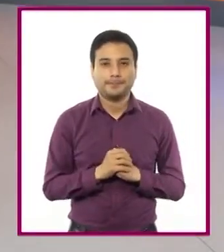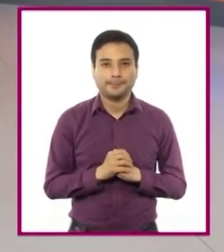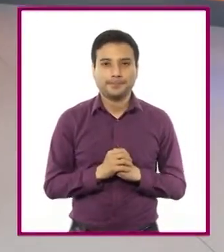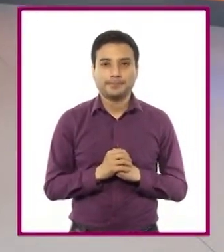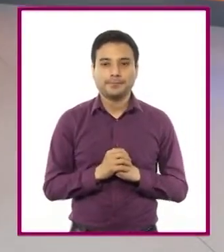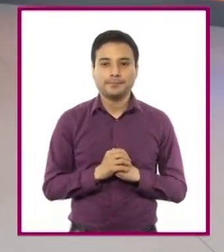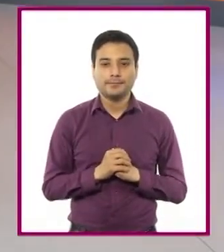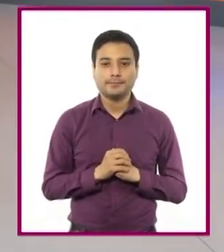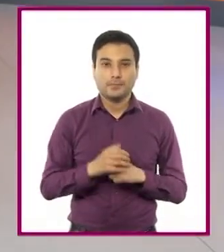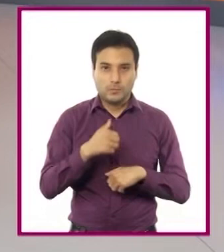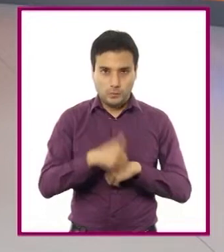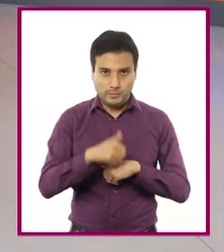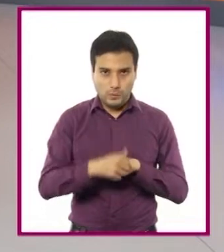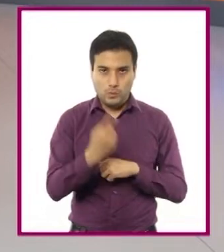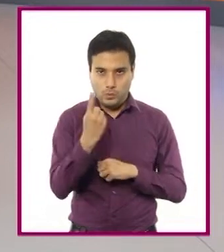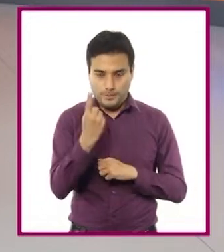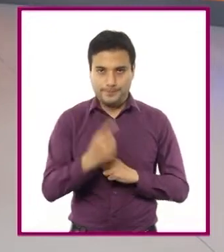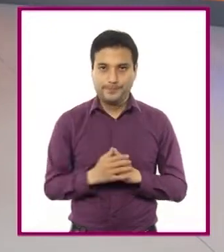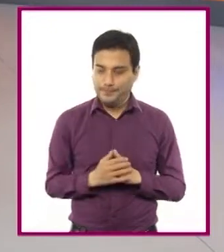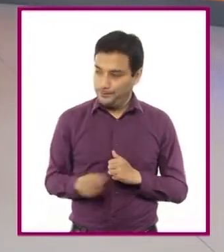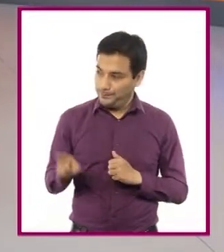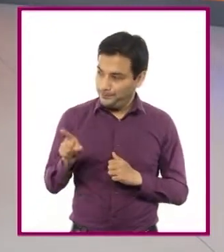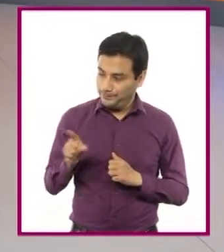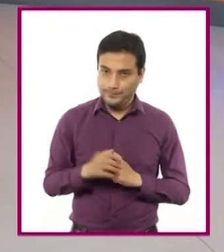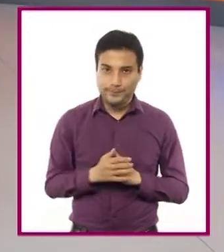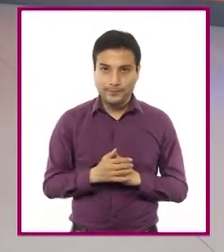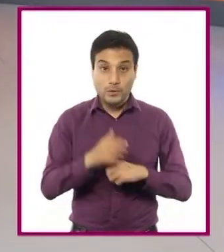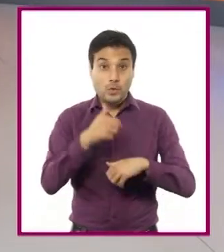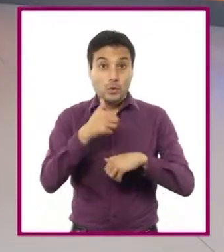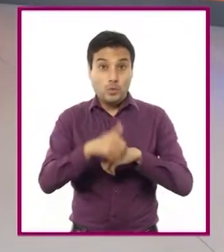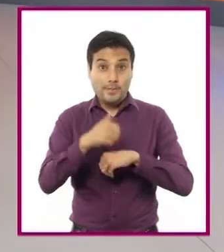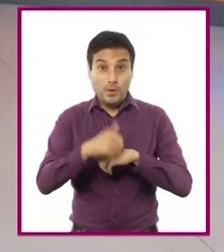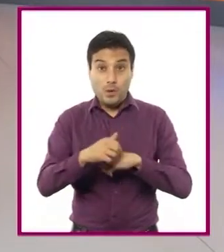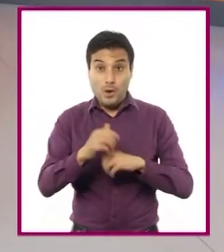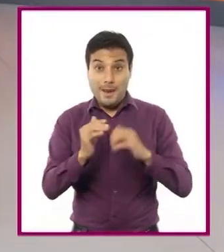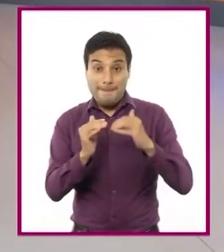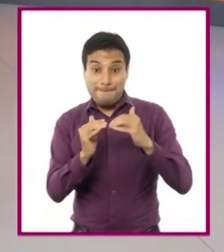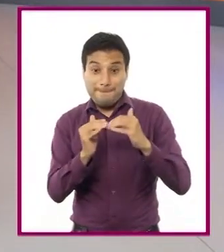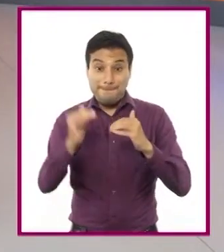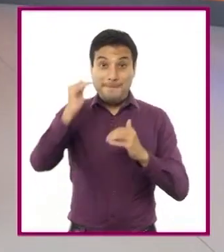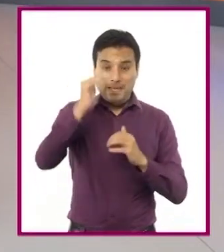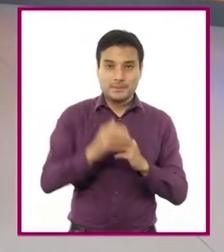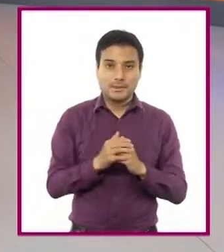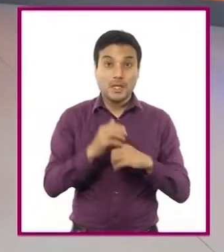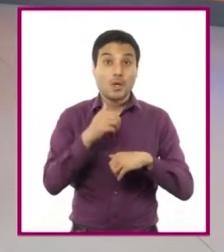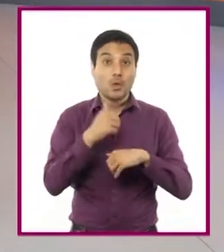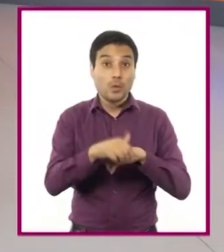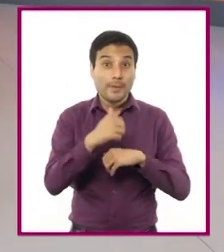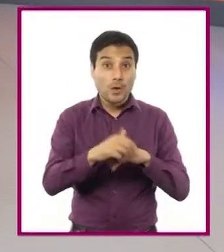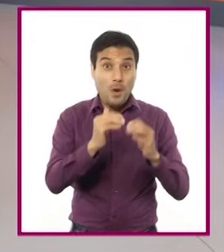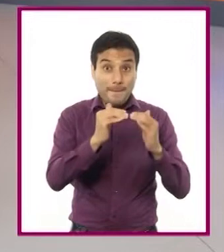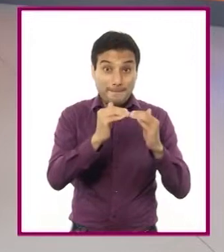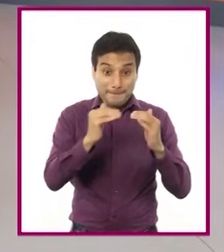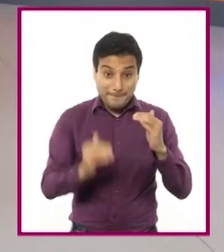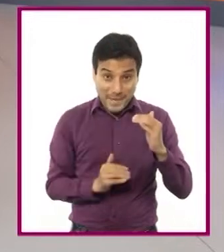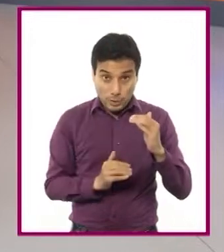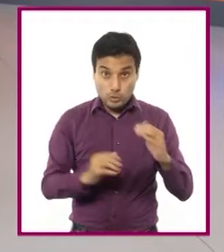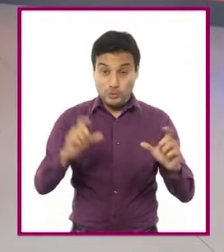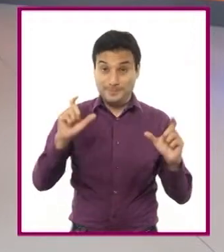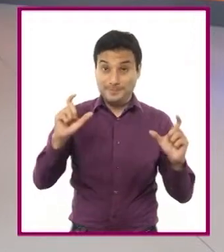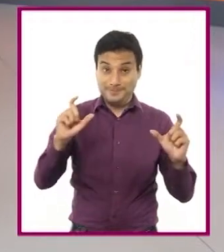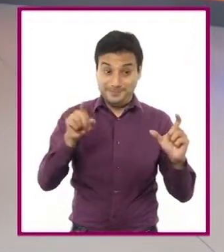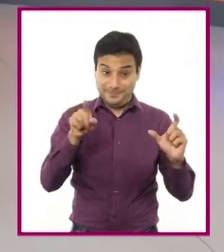1. Es la diferencia entre el dato mayor y el dato menor, indicando la amplitud del intervalo.